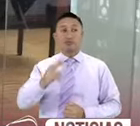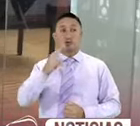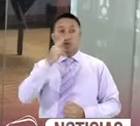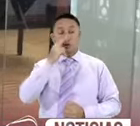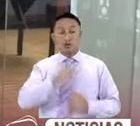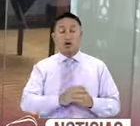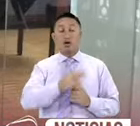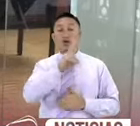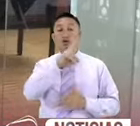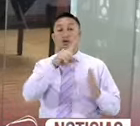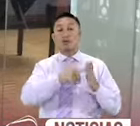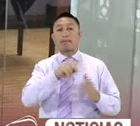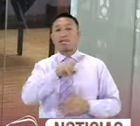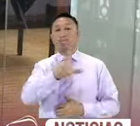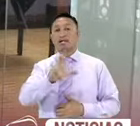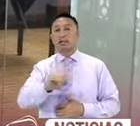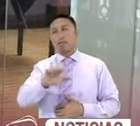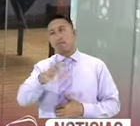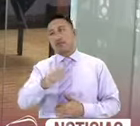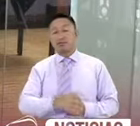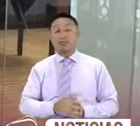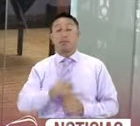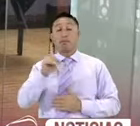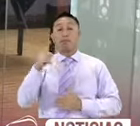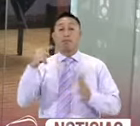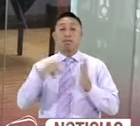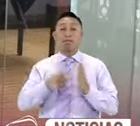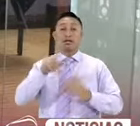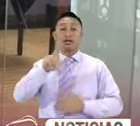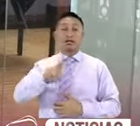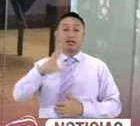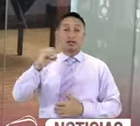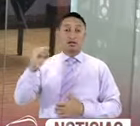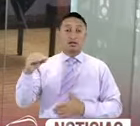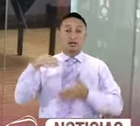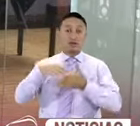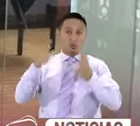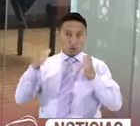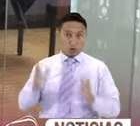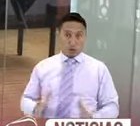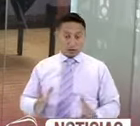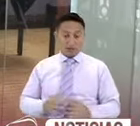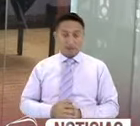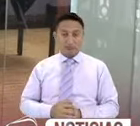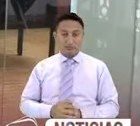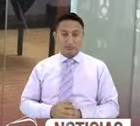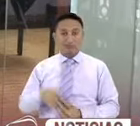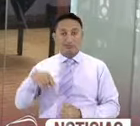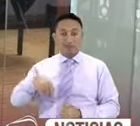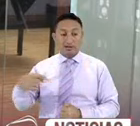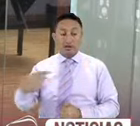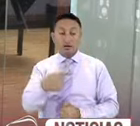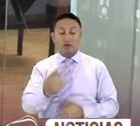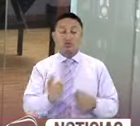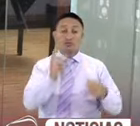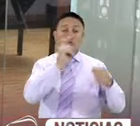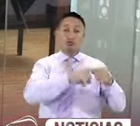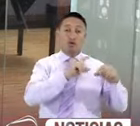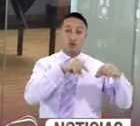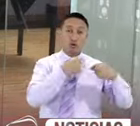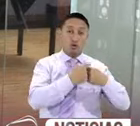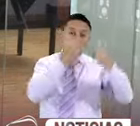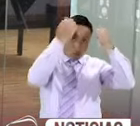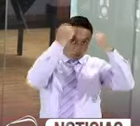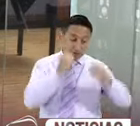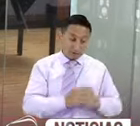que aproximadamente 1.300 estudiantes, ¿no?, están involucrados en problemas respecto